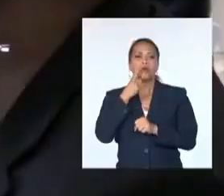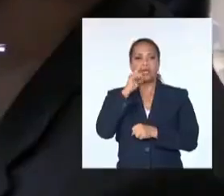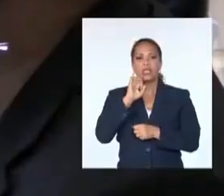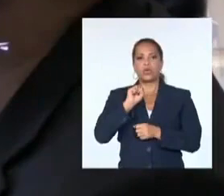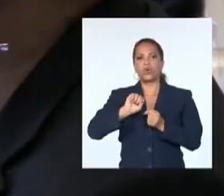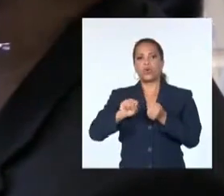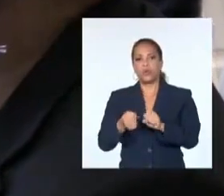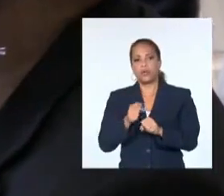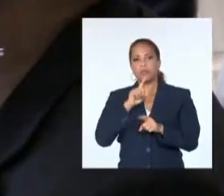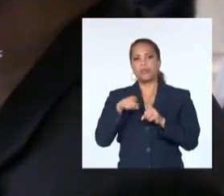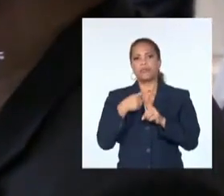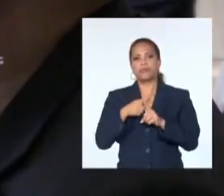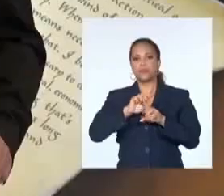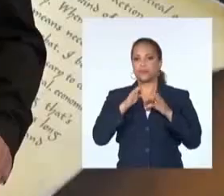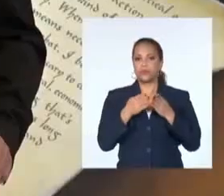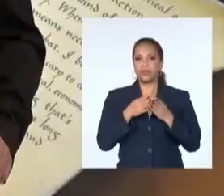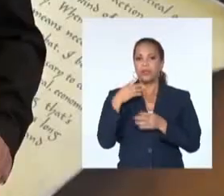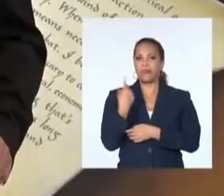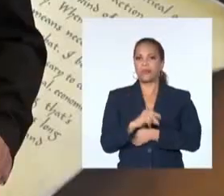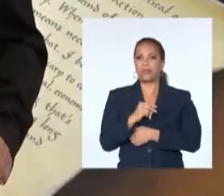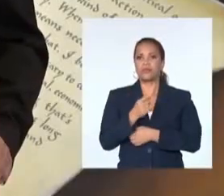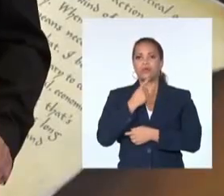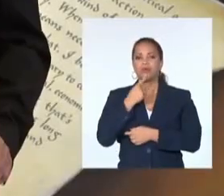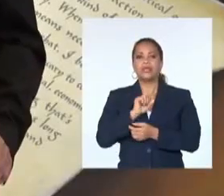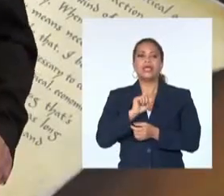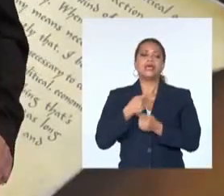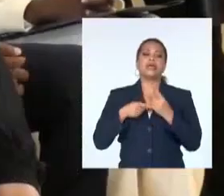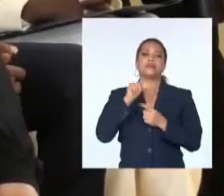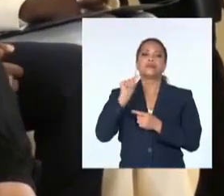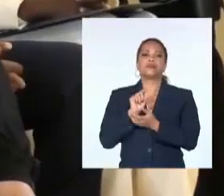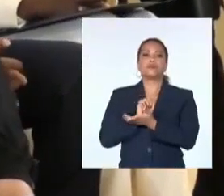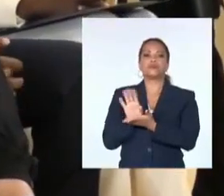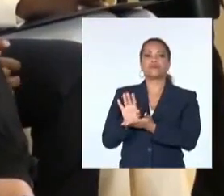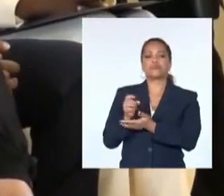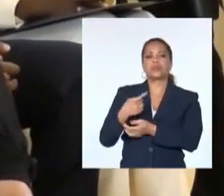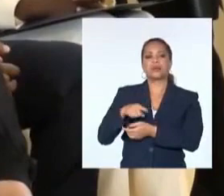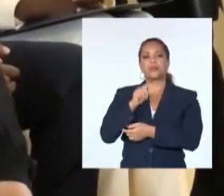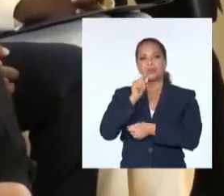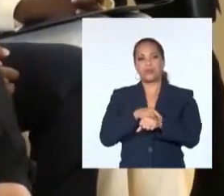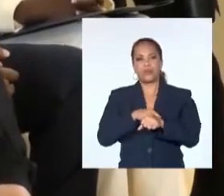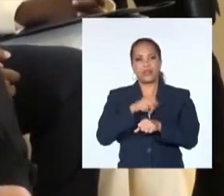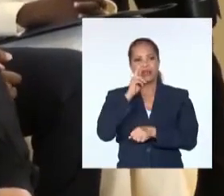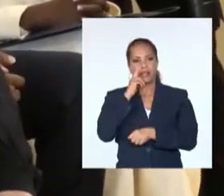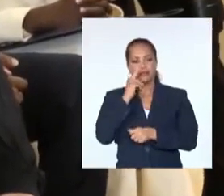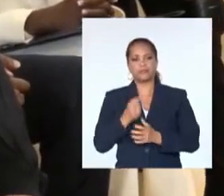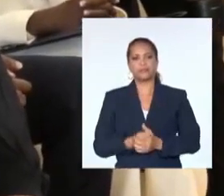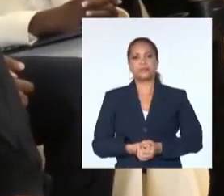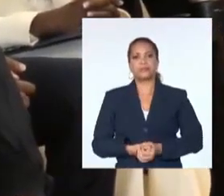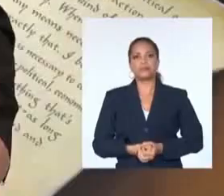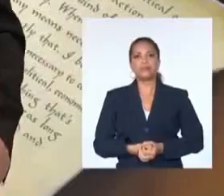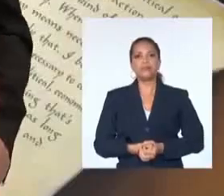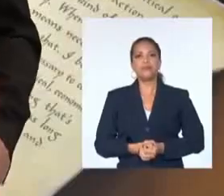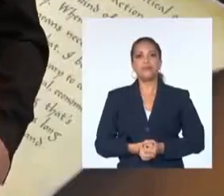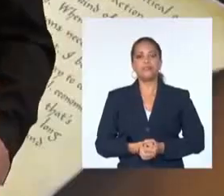el imperialismo, la explotación, el racismo y el egoísmo. El encuentro entre Malcolm X y Fidel